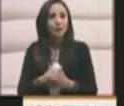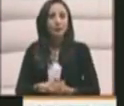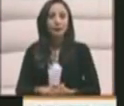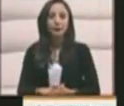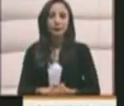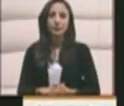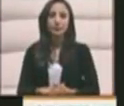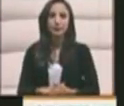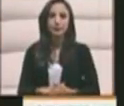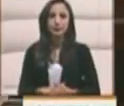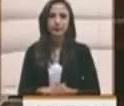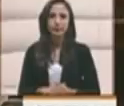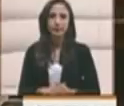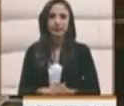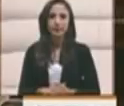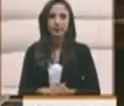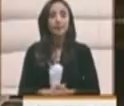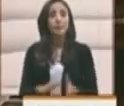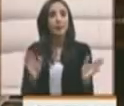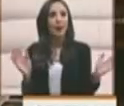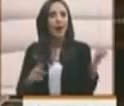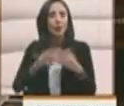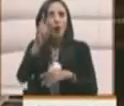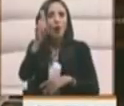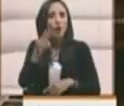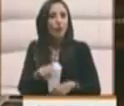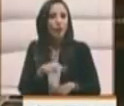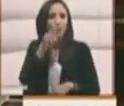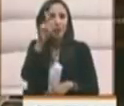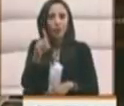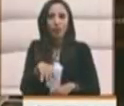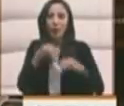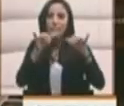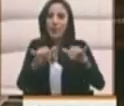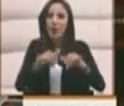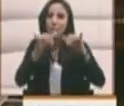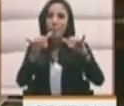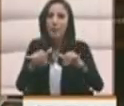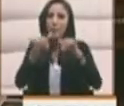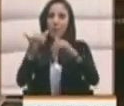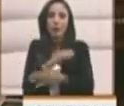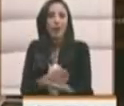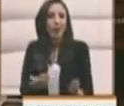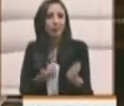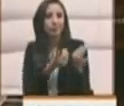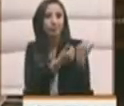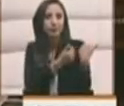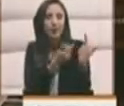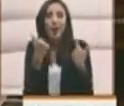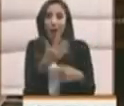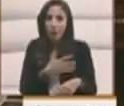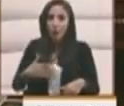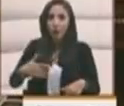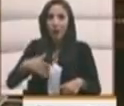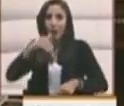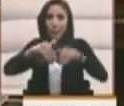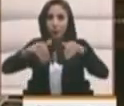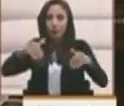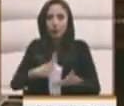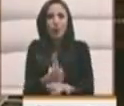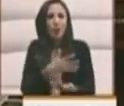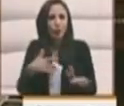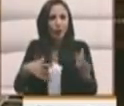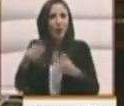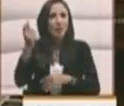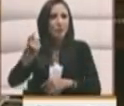Salen todos los días, ¿ah? Tienen cargos públicos, de elección popular, son diputados, son alcaldes, son